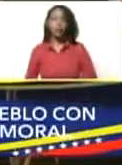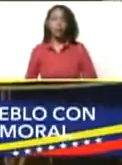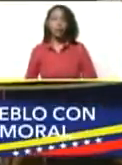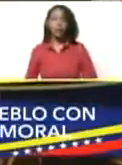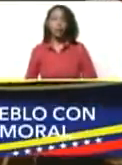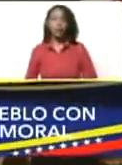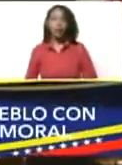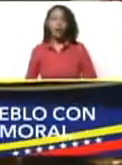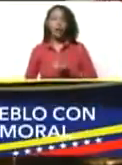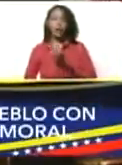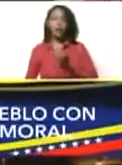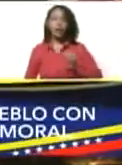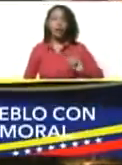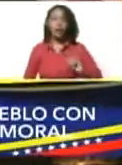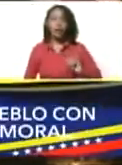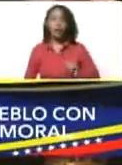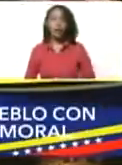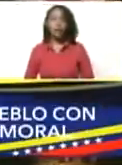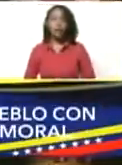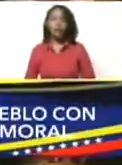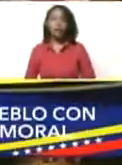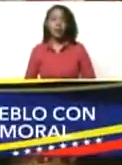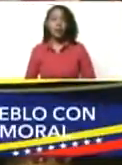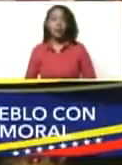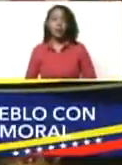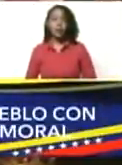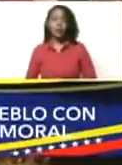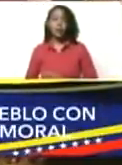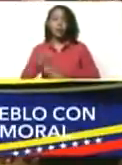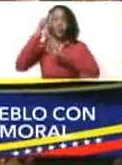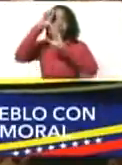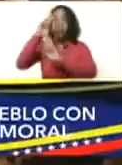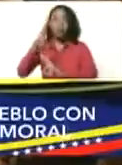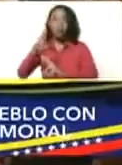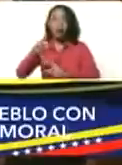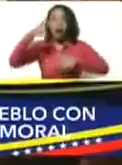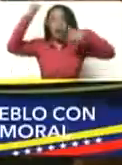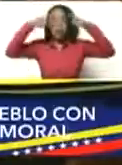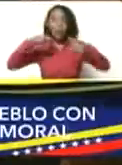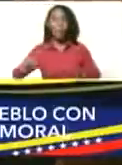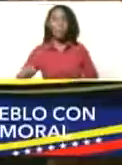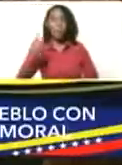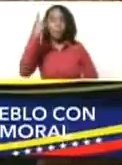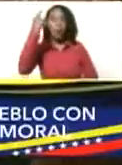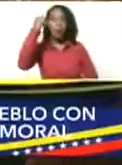de la izquierda que respetó a Chávez desde el primer día,